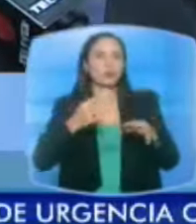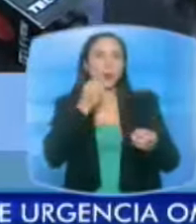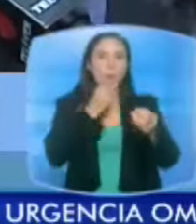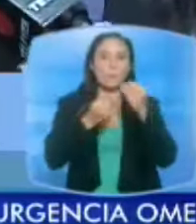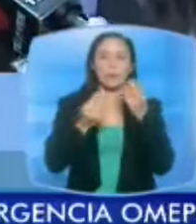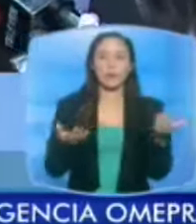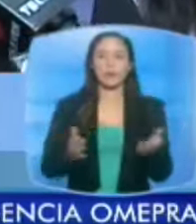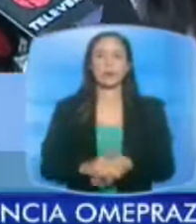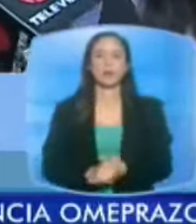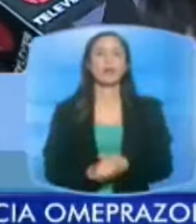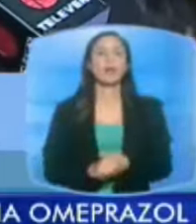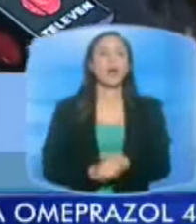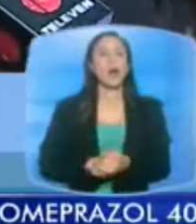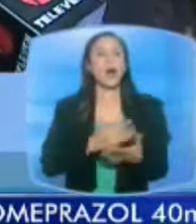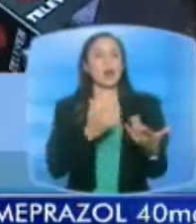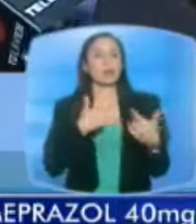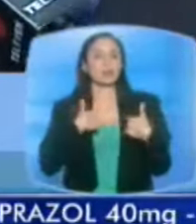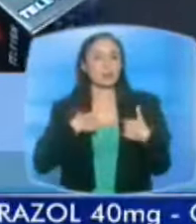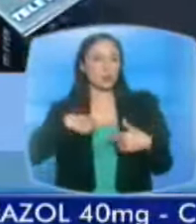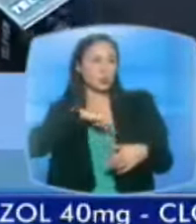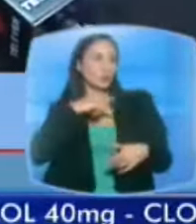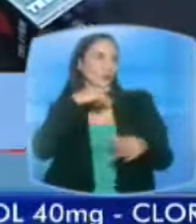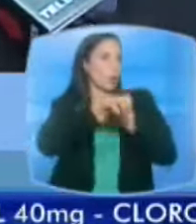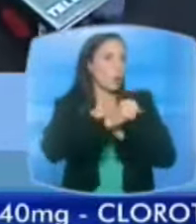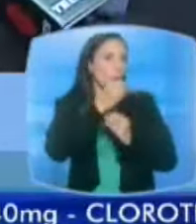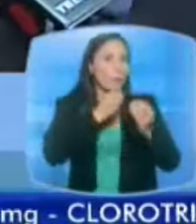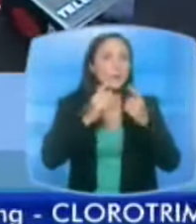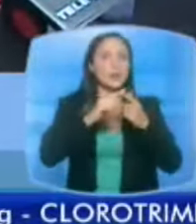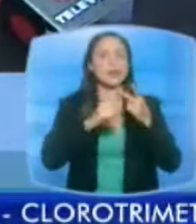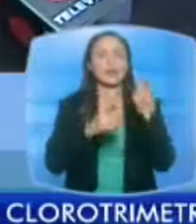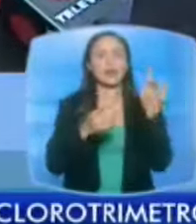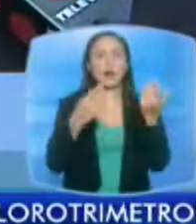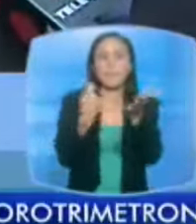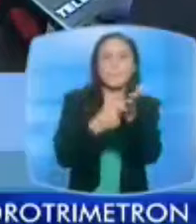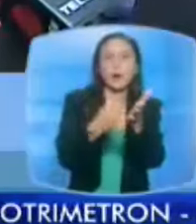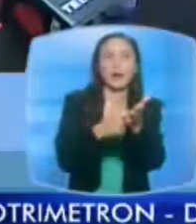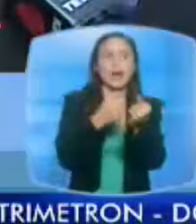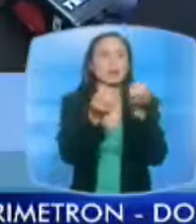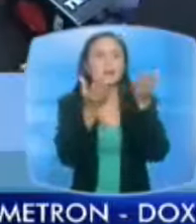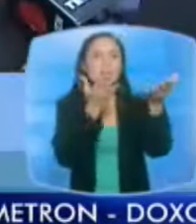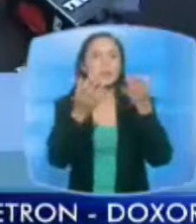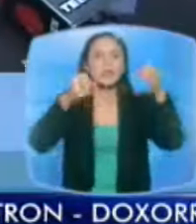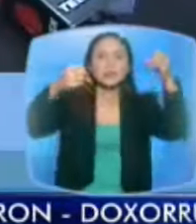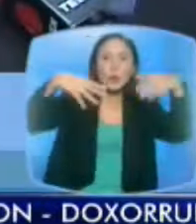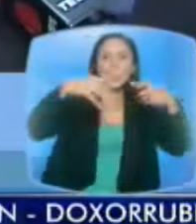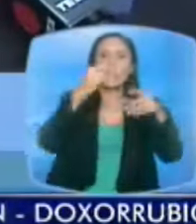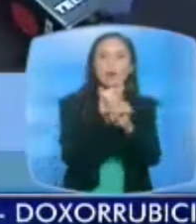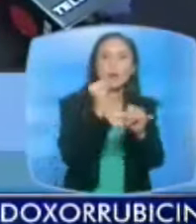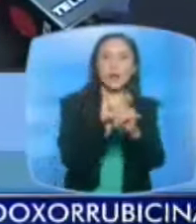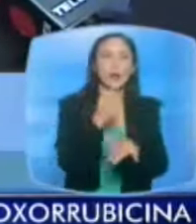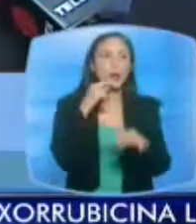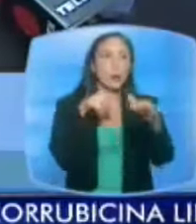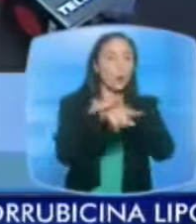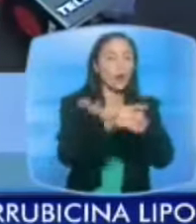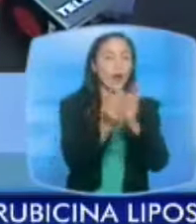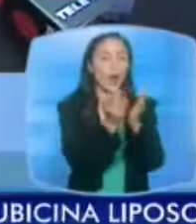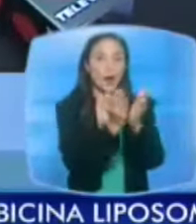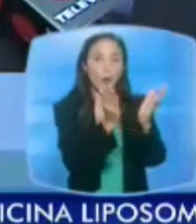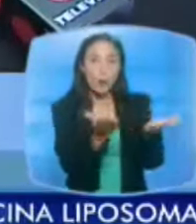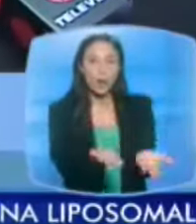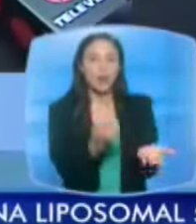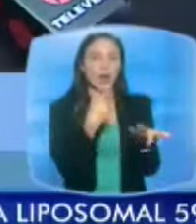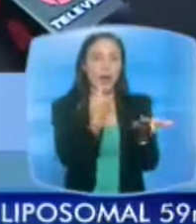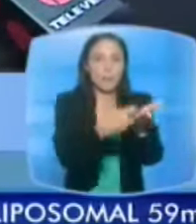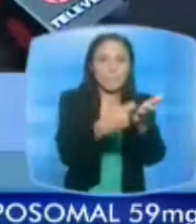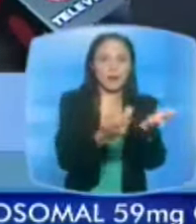Y dignidad es tener cómo nosotros hacer el mercadito, cómo pagar los servicios, llevar los muchachos al colegio, comprar las